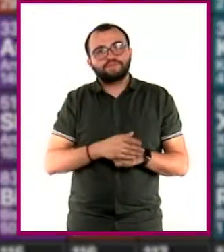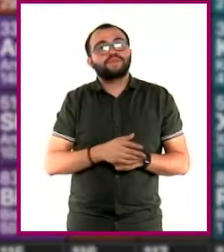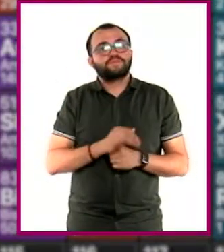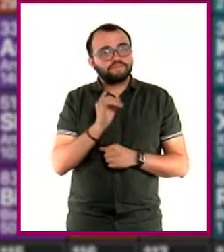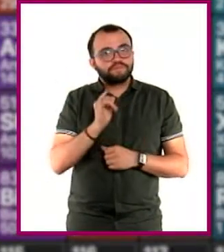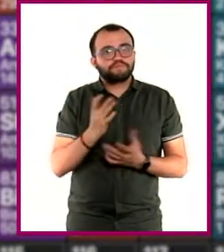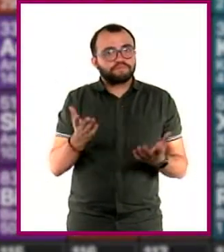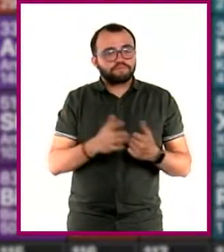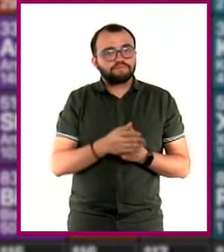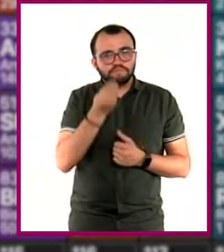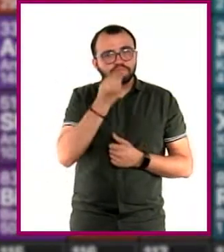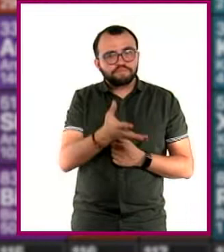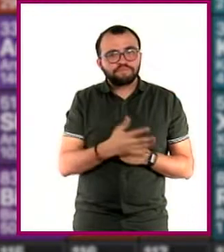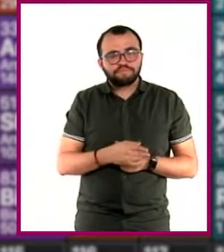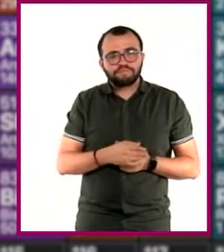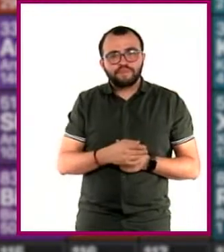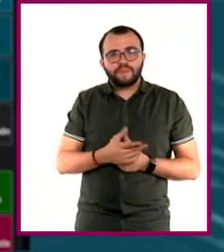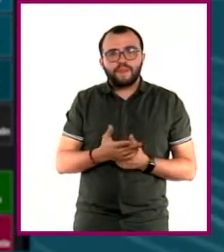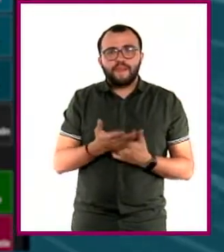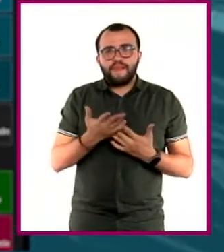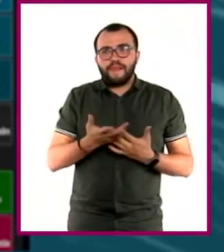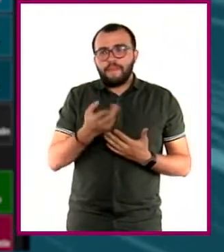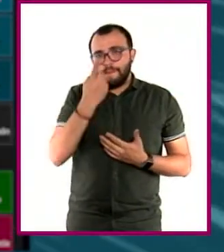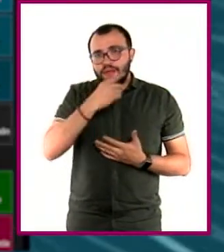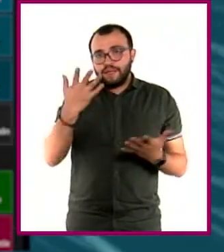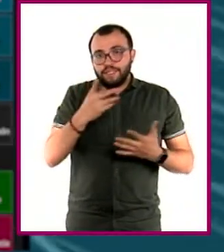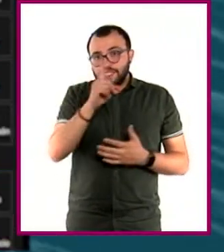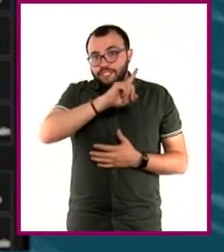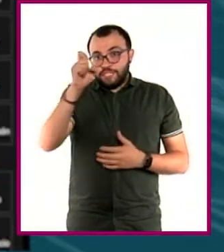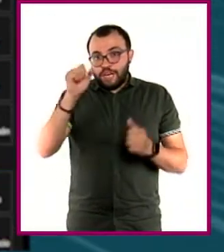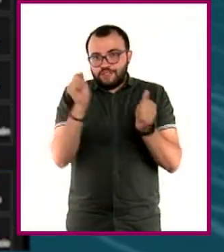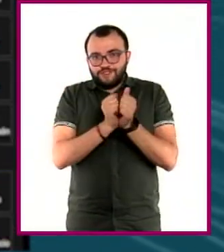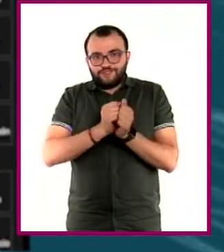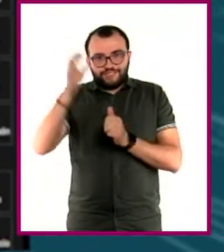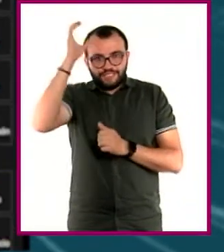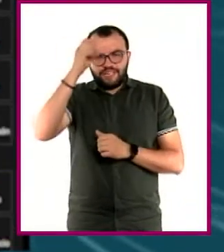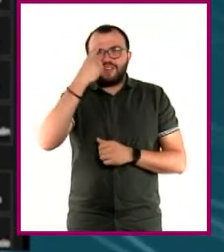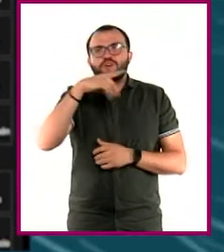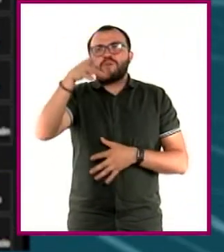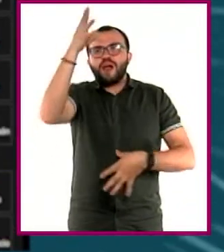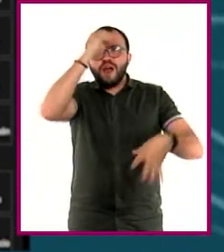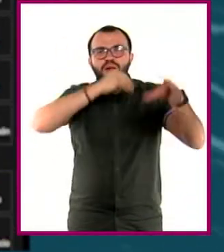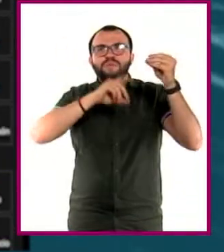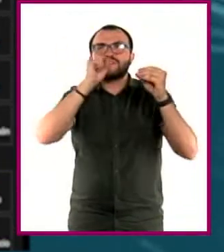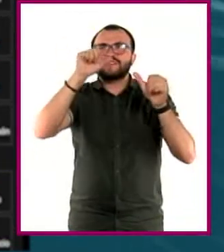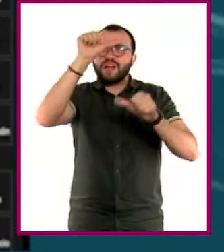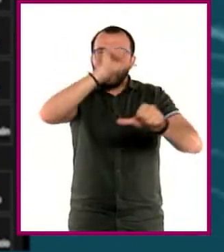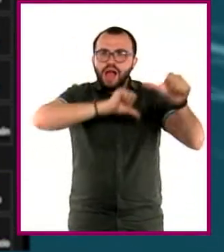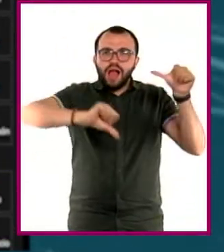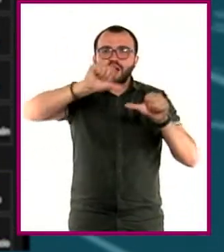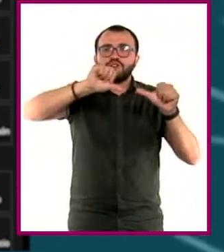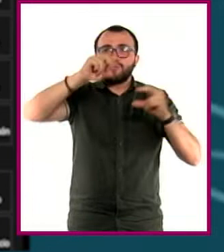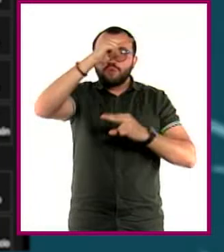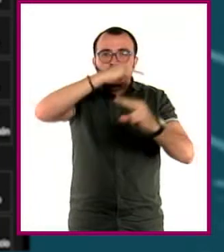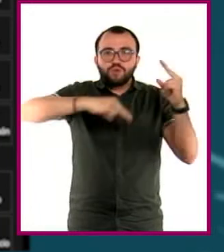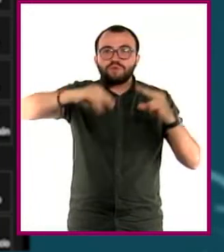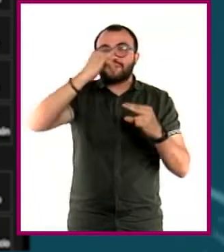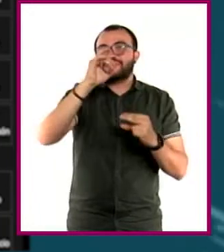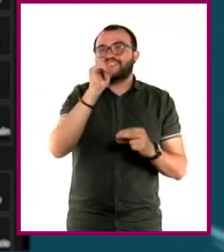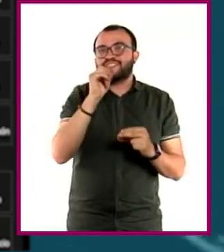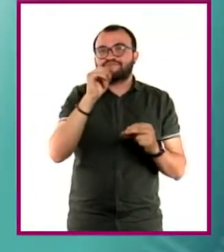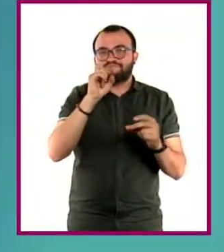genial. Para estar al 100 con la ciencia, donde aprenderemos de dónde viene el átomo, el universo y todo lo que hay en